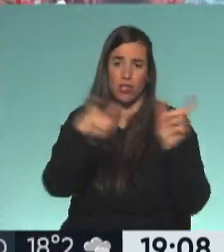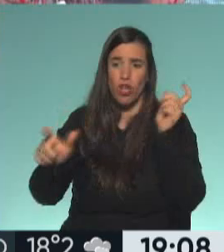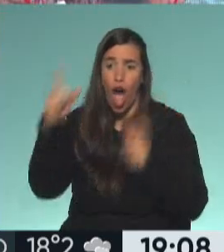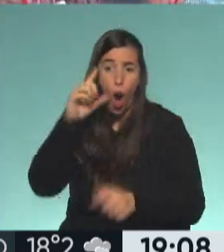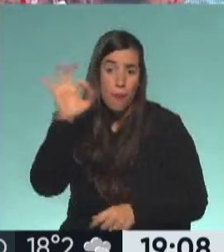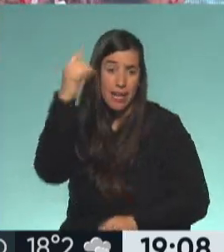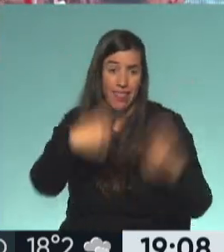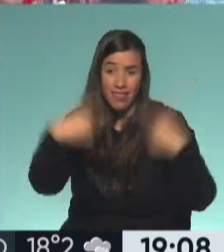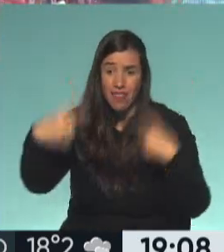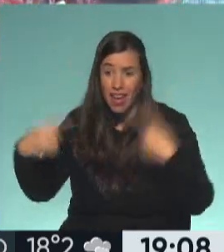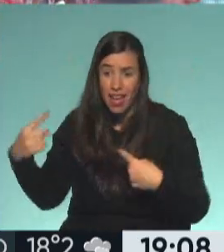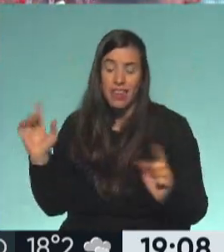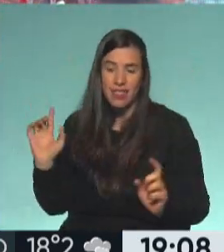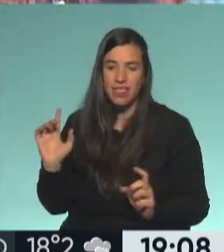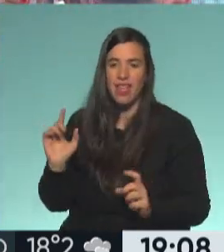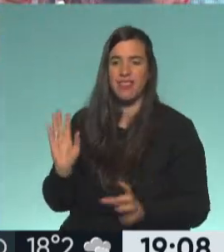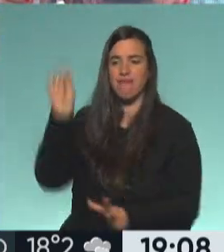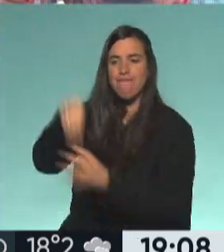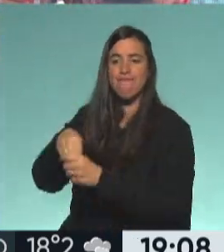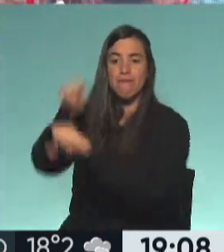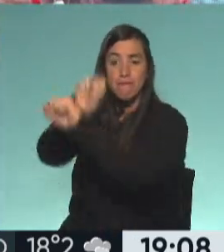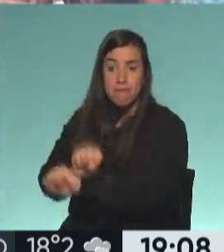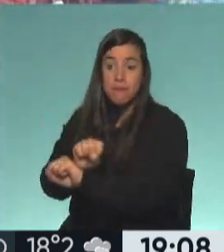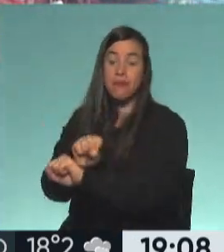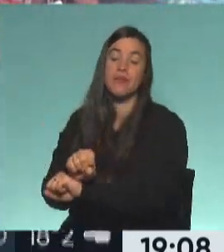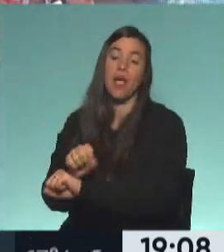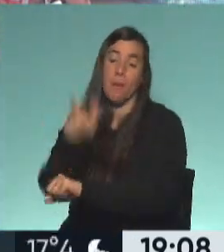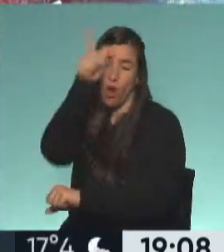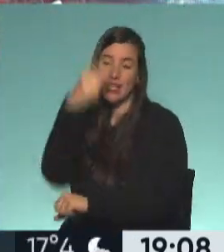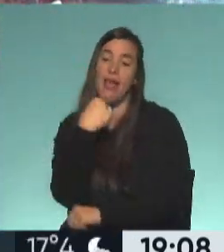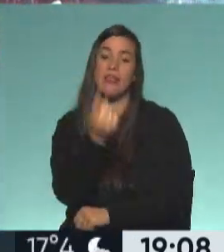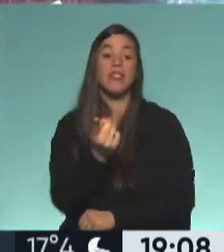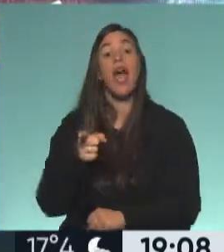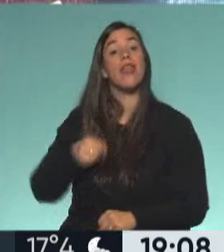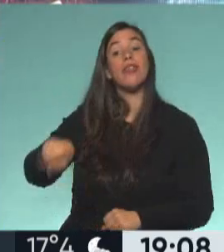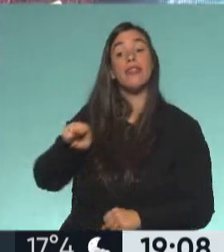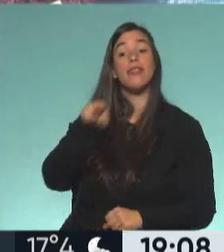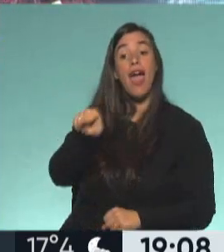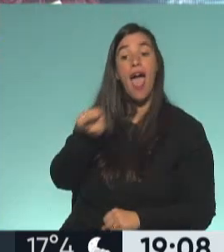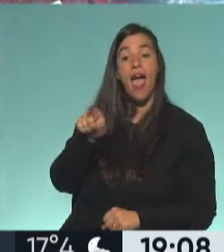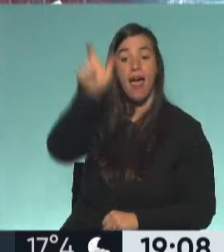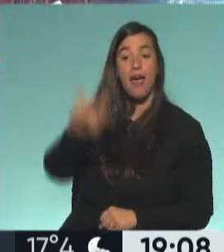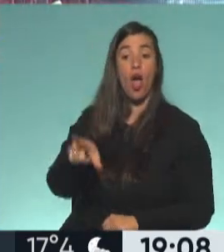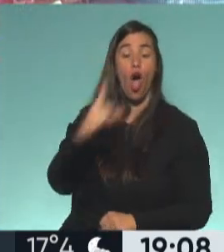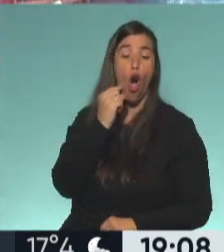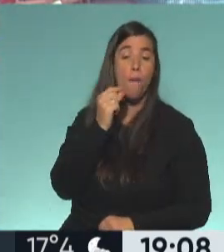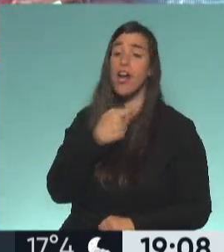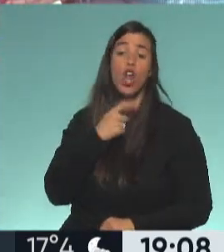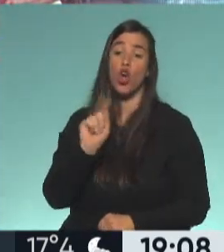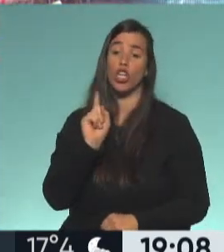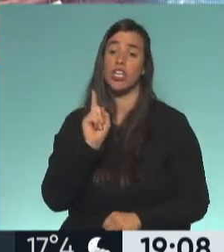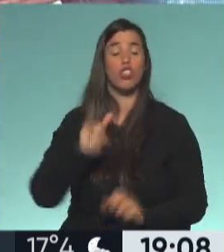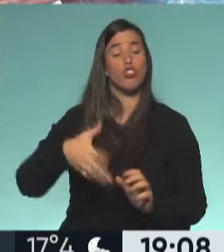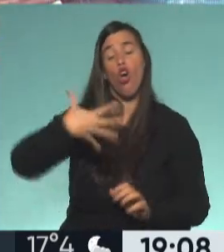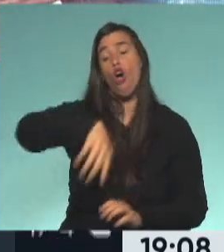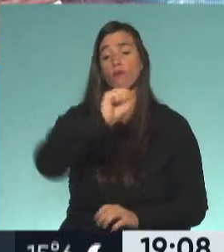es que el mismo Adnan no había querido asistir a un centro médico. Lo que denunció su abogado es que